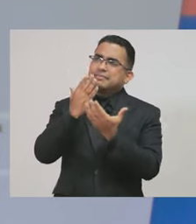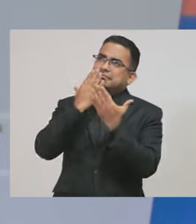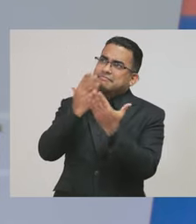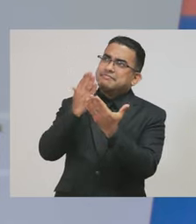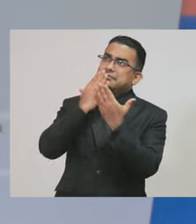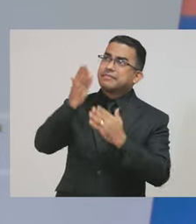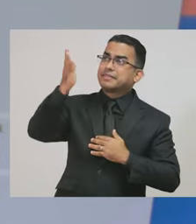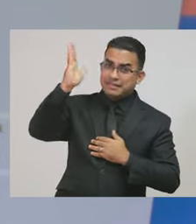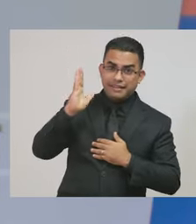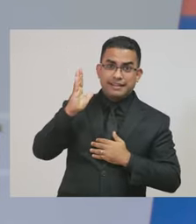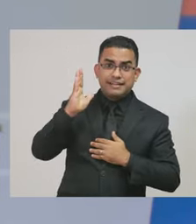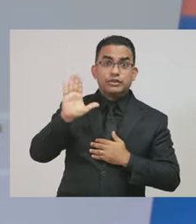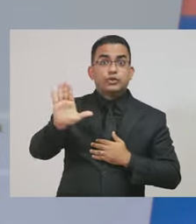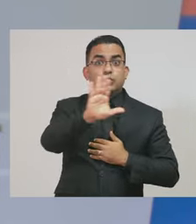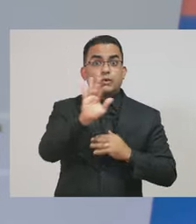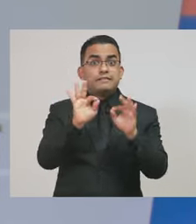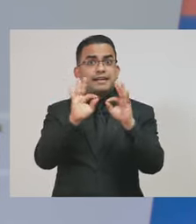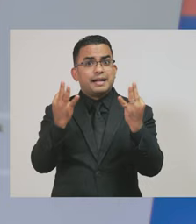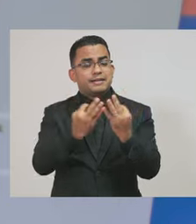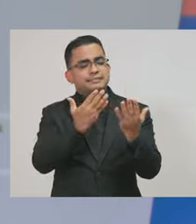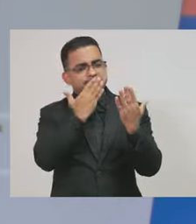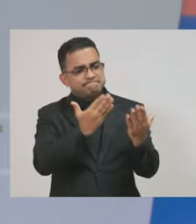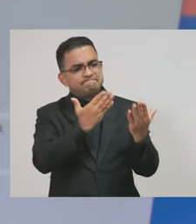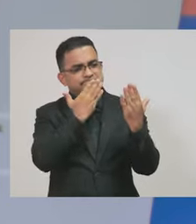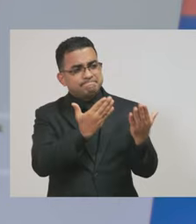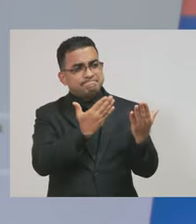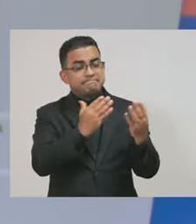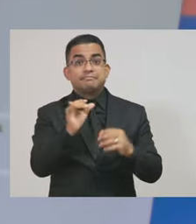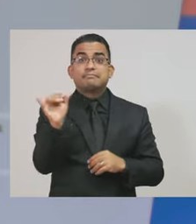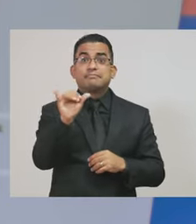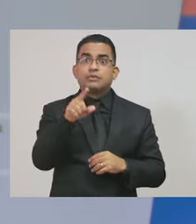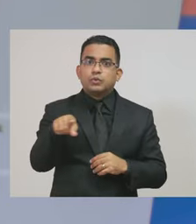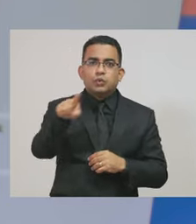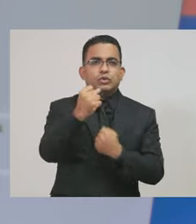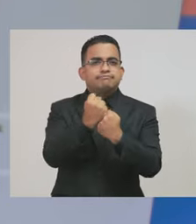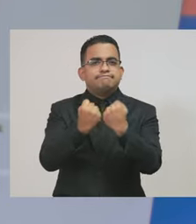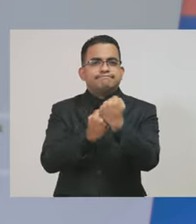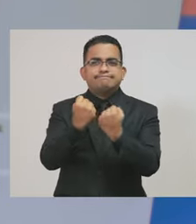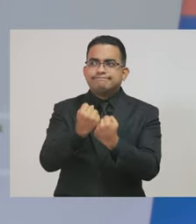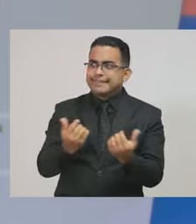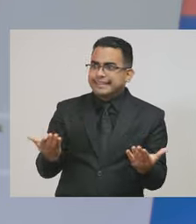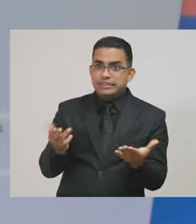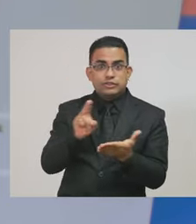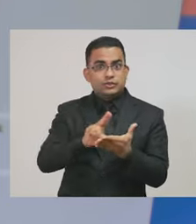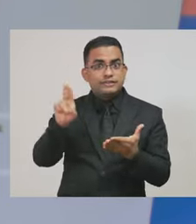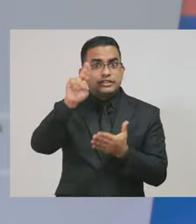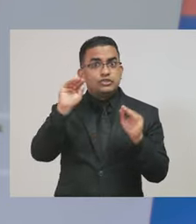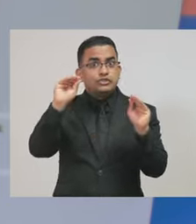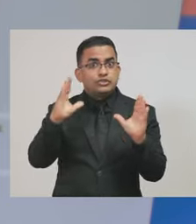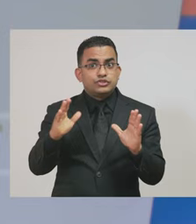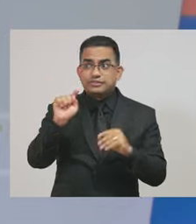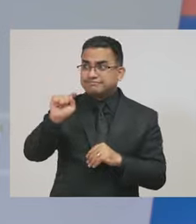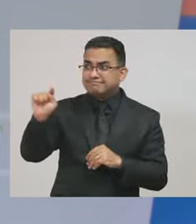corazón un espíritu de agradecimiento adiós agradecimiento a sus familiares y también a todos sus